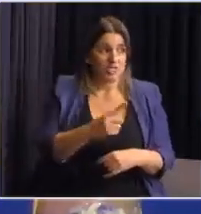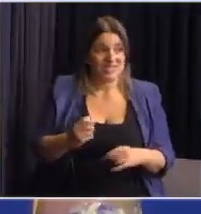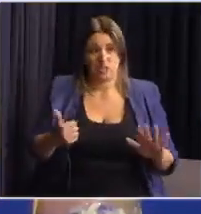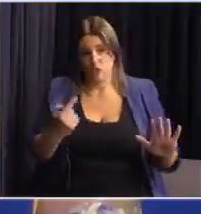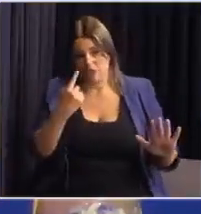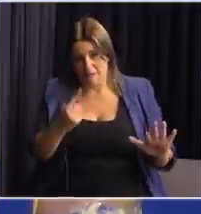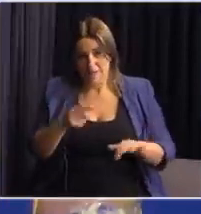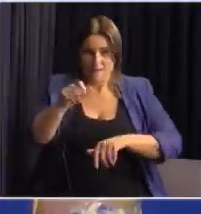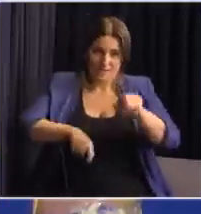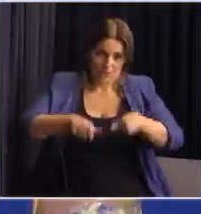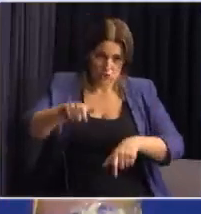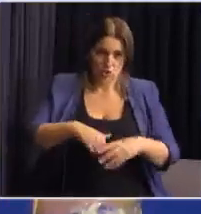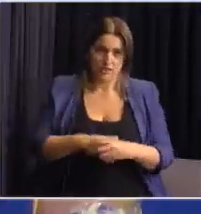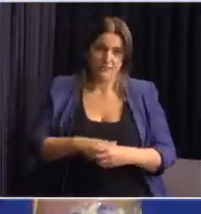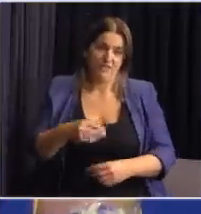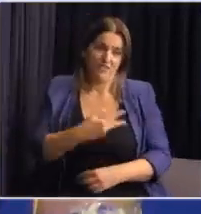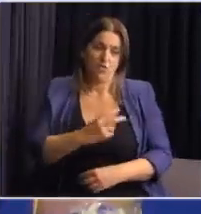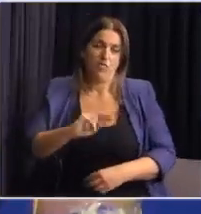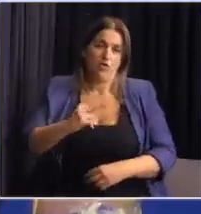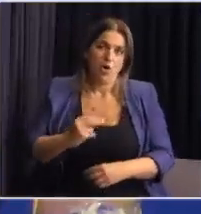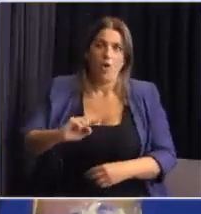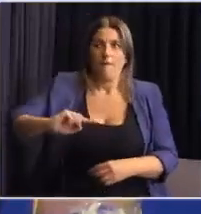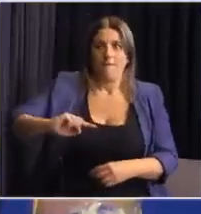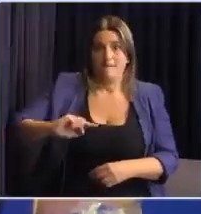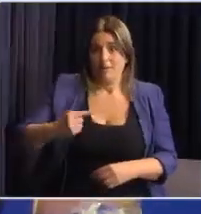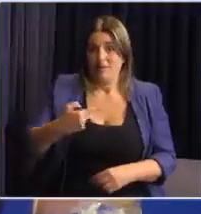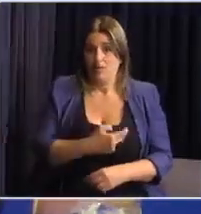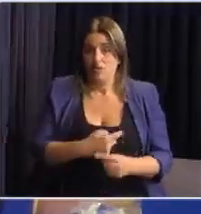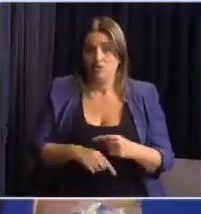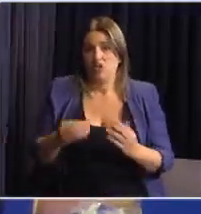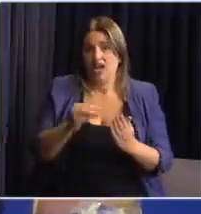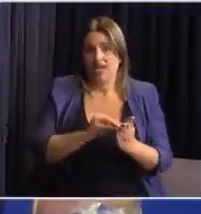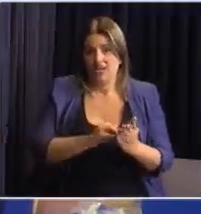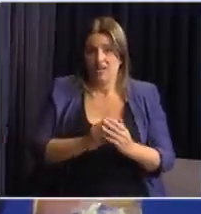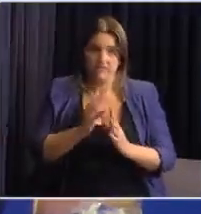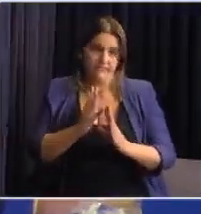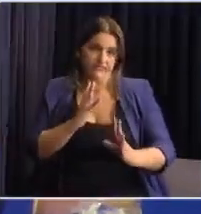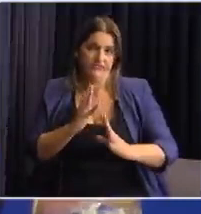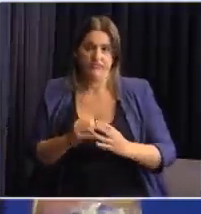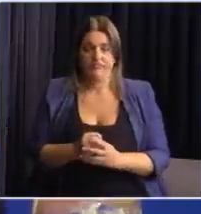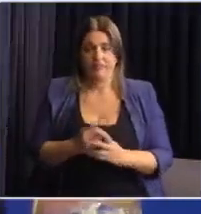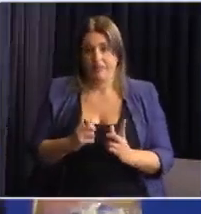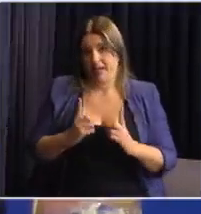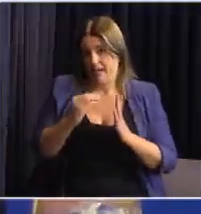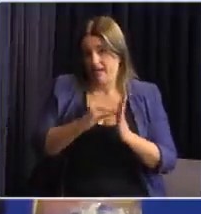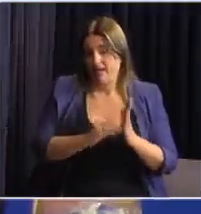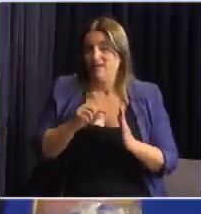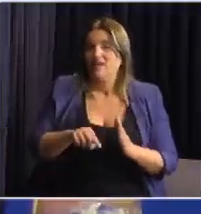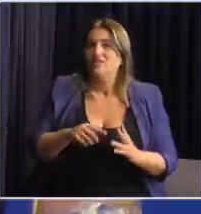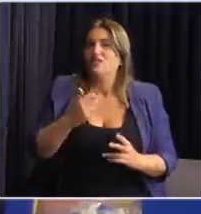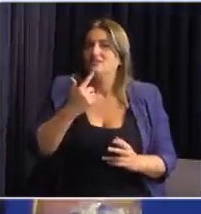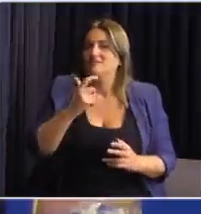entre vacunados con dos dosis, con primera dosis, agendados y en cola para la agenda. Esto significa